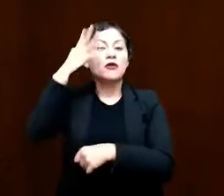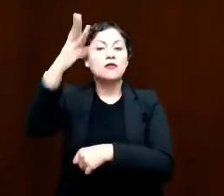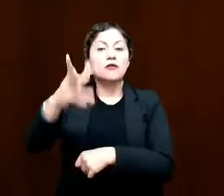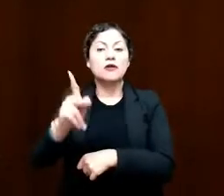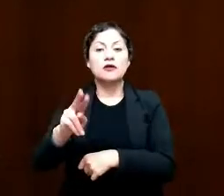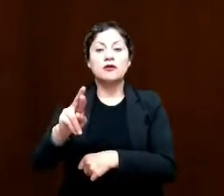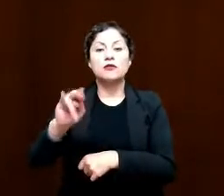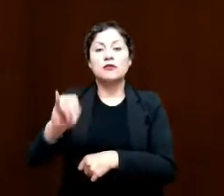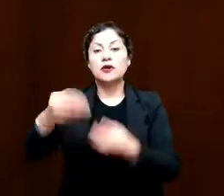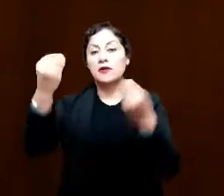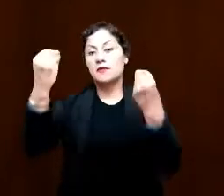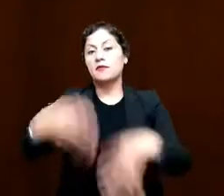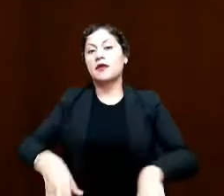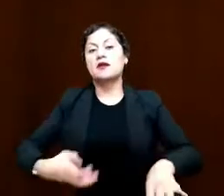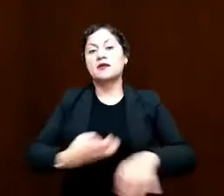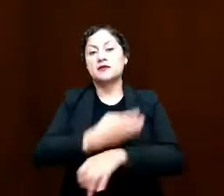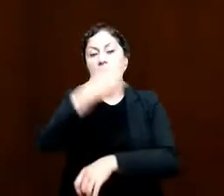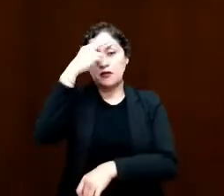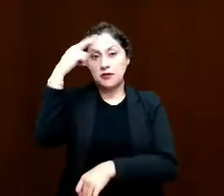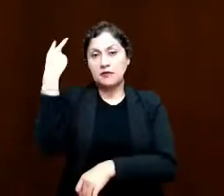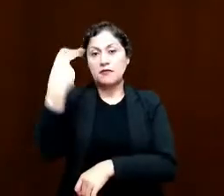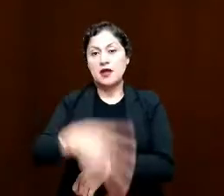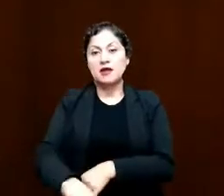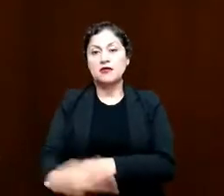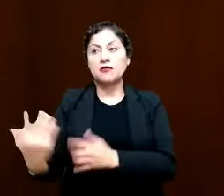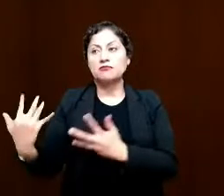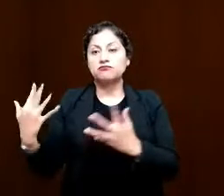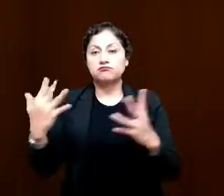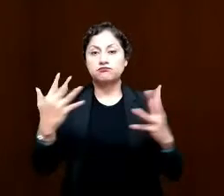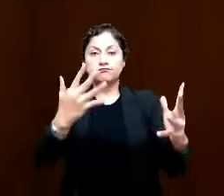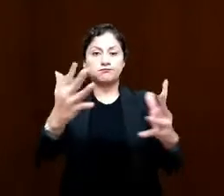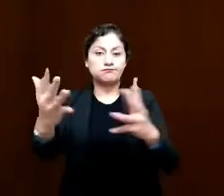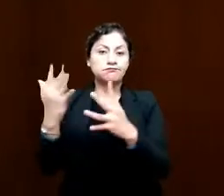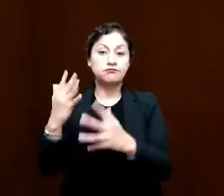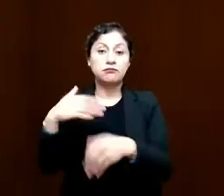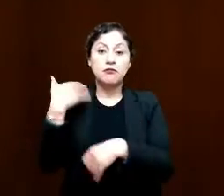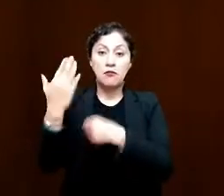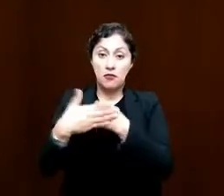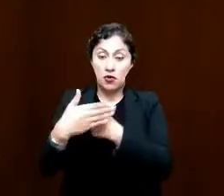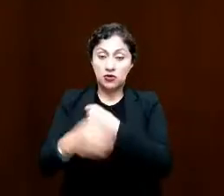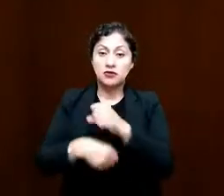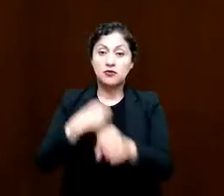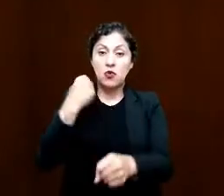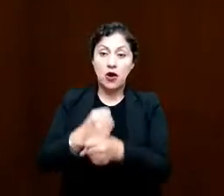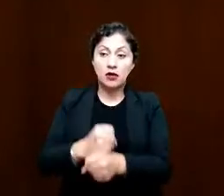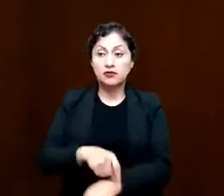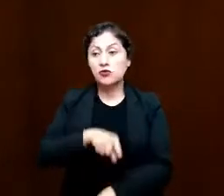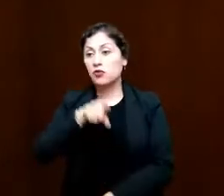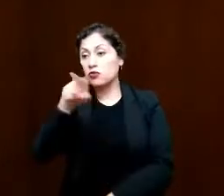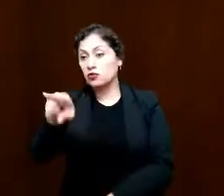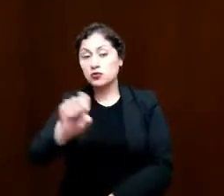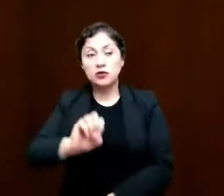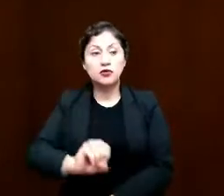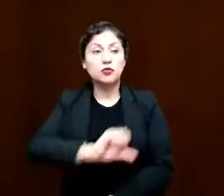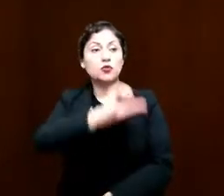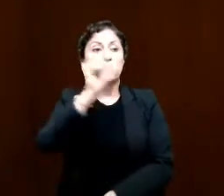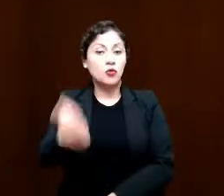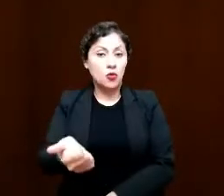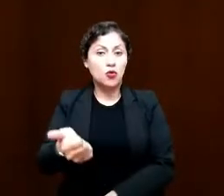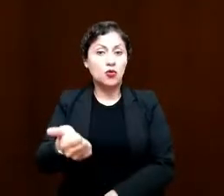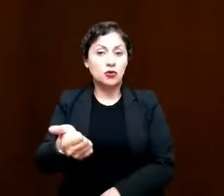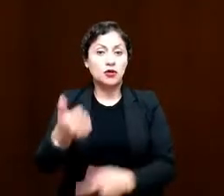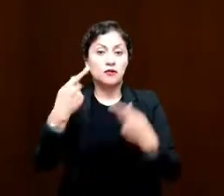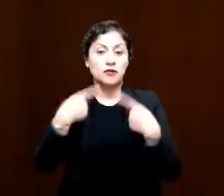próximo año sea usted o alguien más se les pide sin los diputados a lo que comenta la